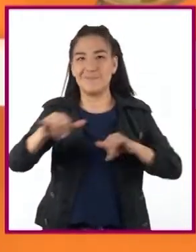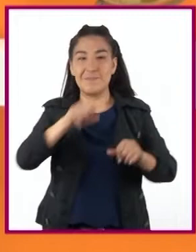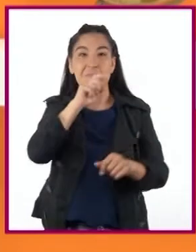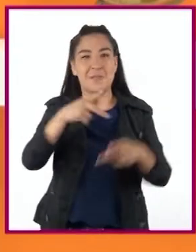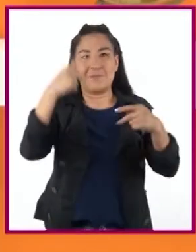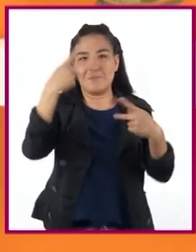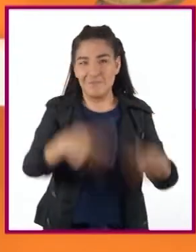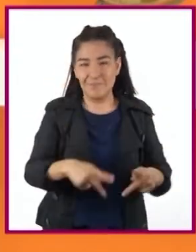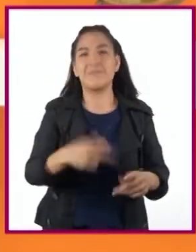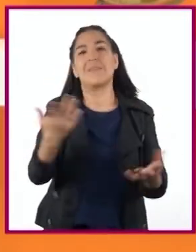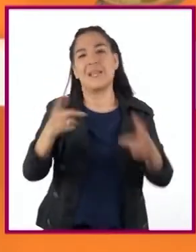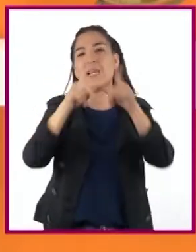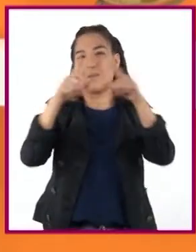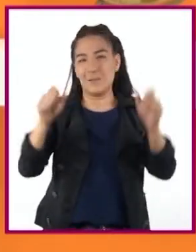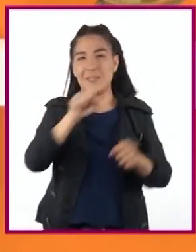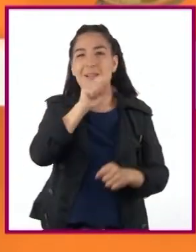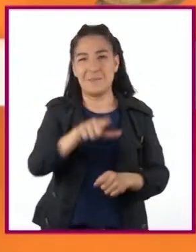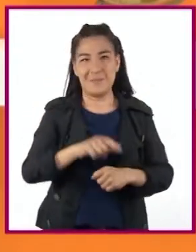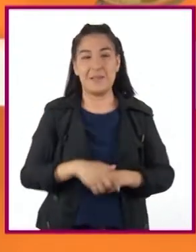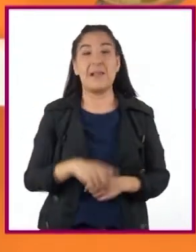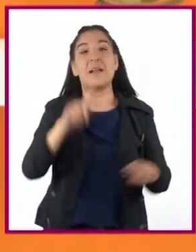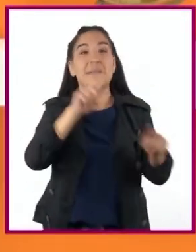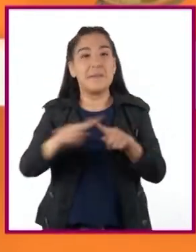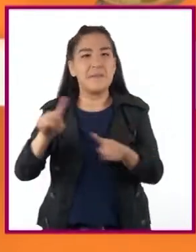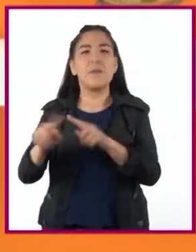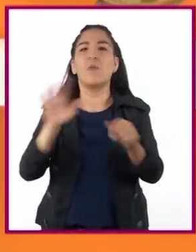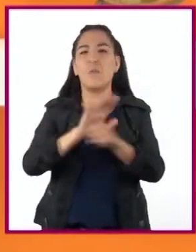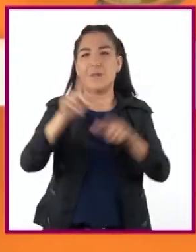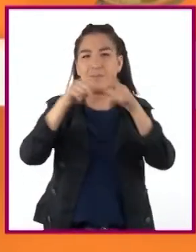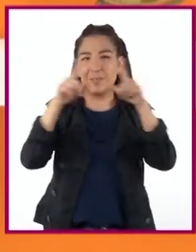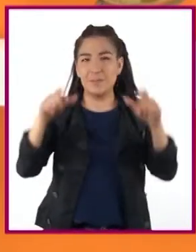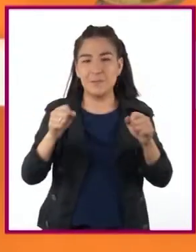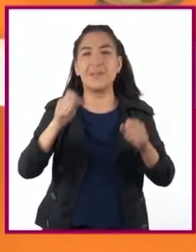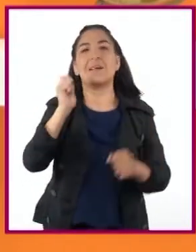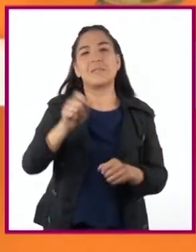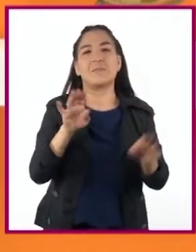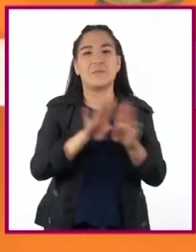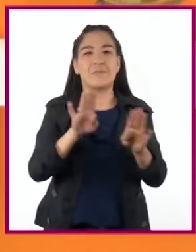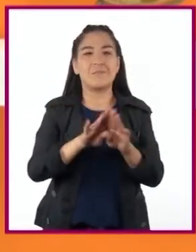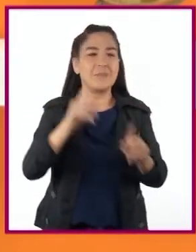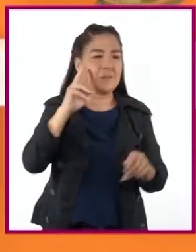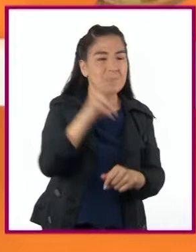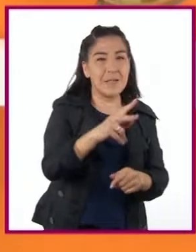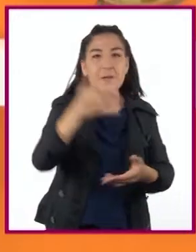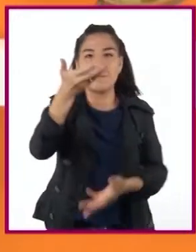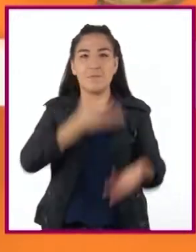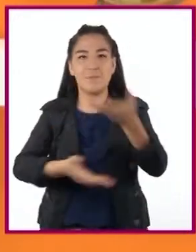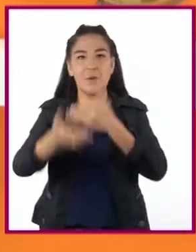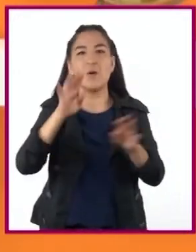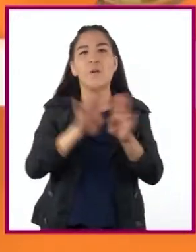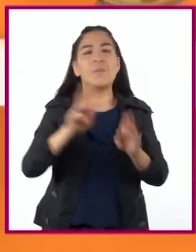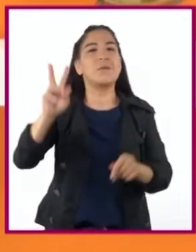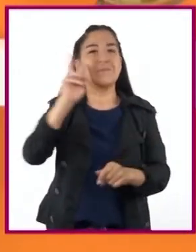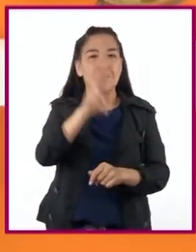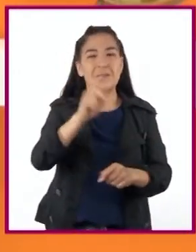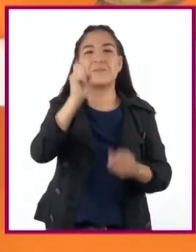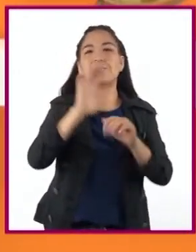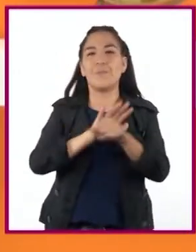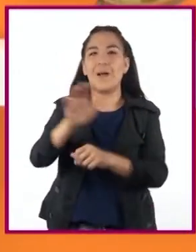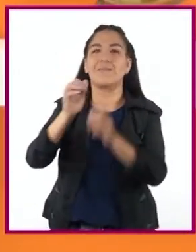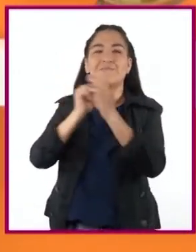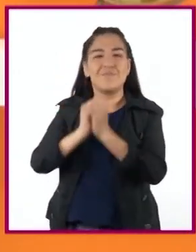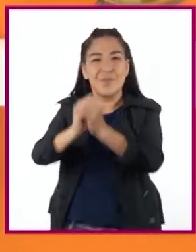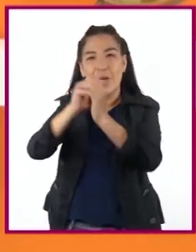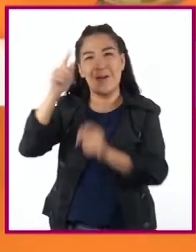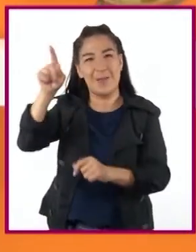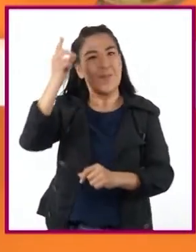consecuencia, lingüísticos. Las diferencias lingüísticas no evitaban que una población compartiera el culto a un dios, la rigiera